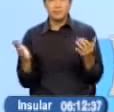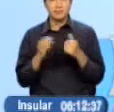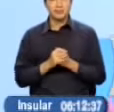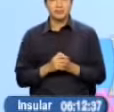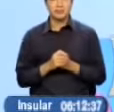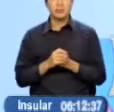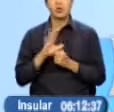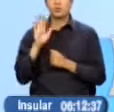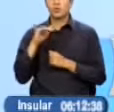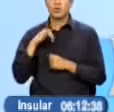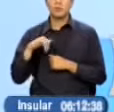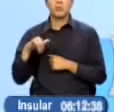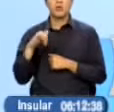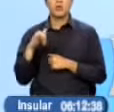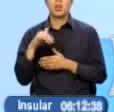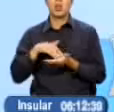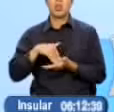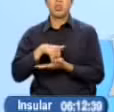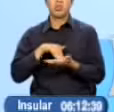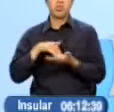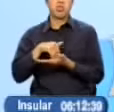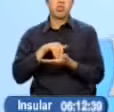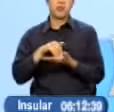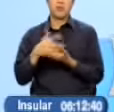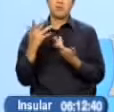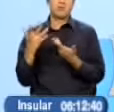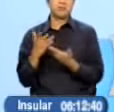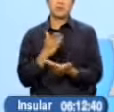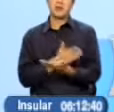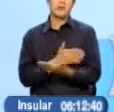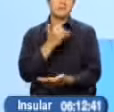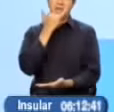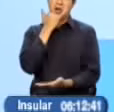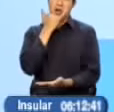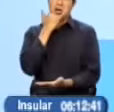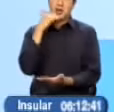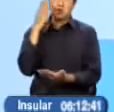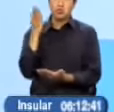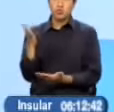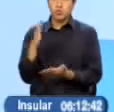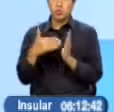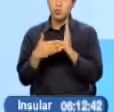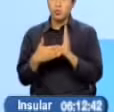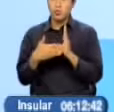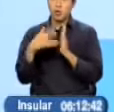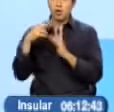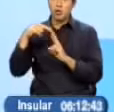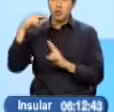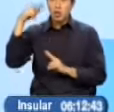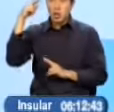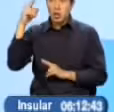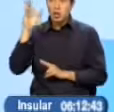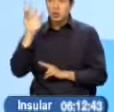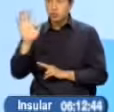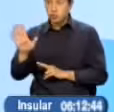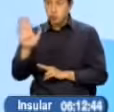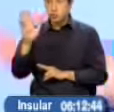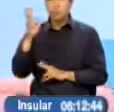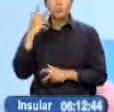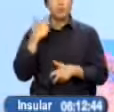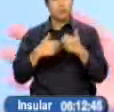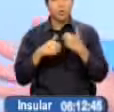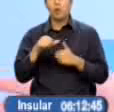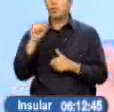un sistema democrático que se debilitó es un mal precedente para la región este tipo de cosas por eso es que hay que responder con tanta fuerza porque si es que